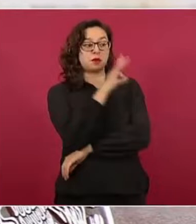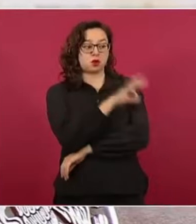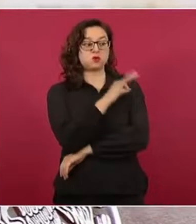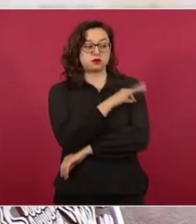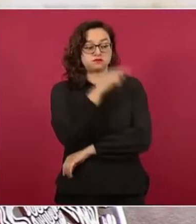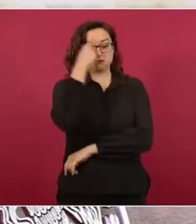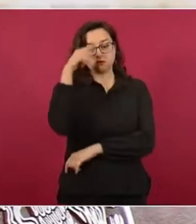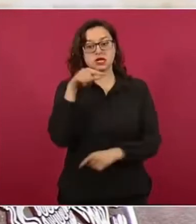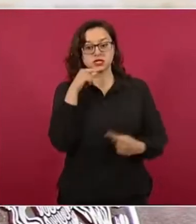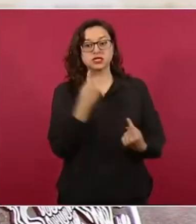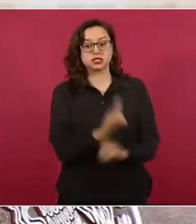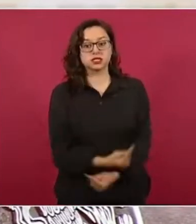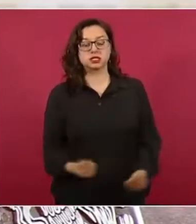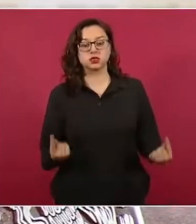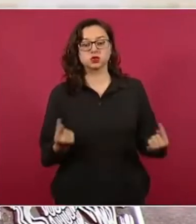Sí.